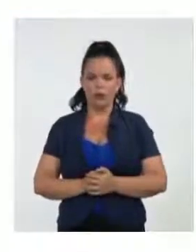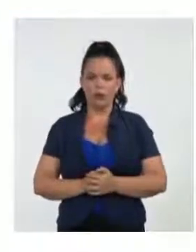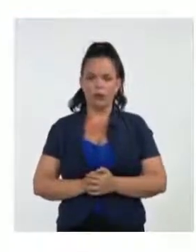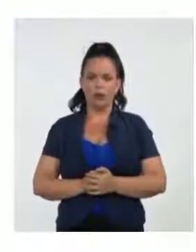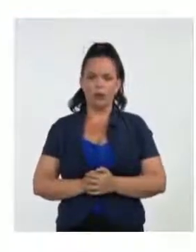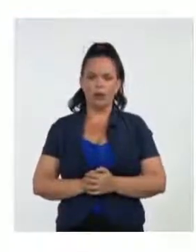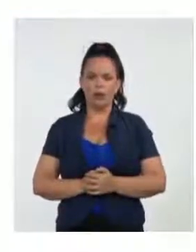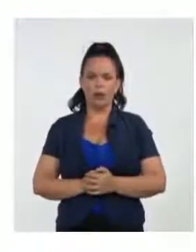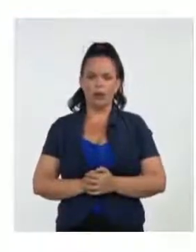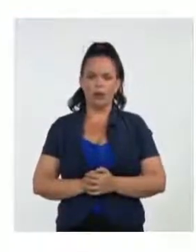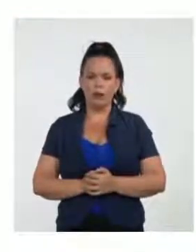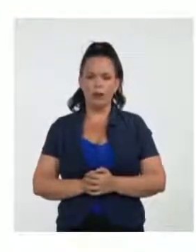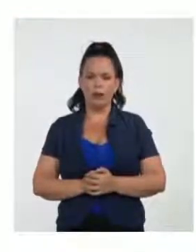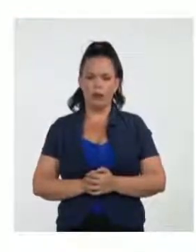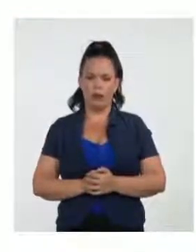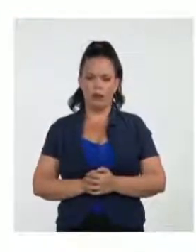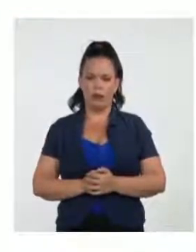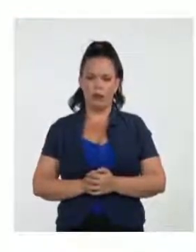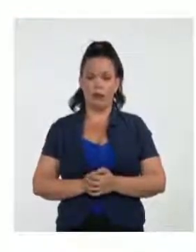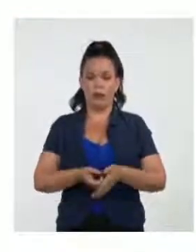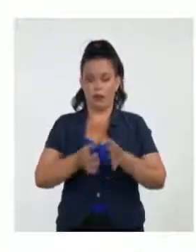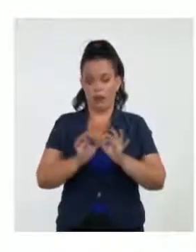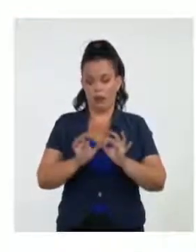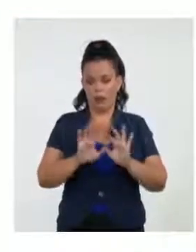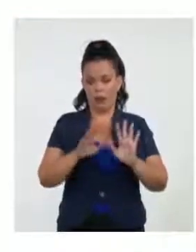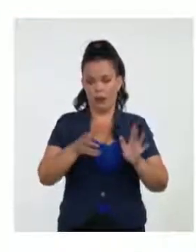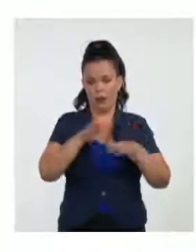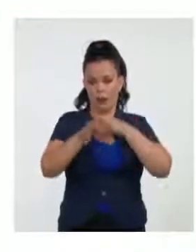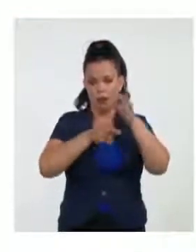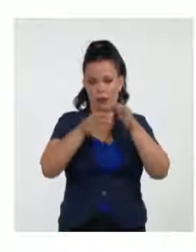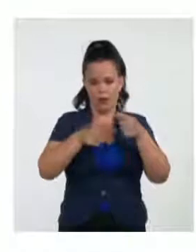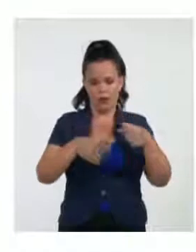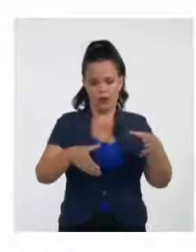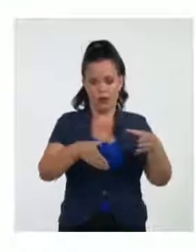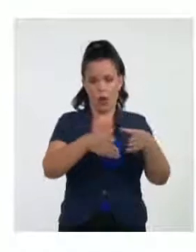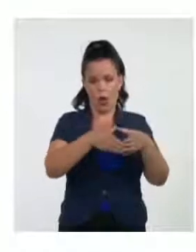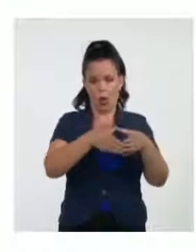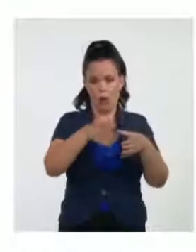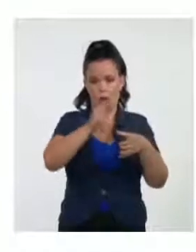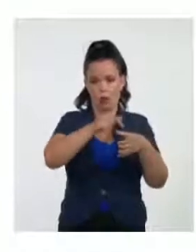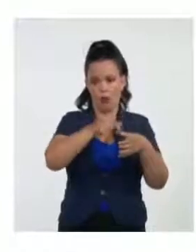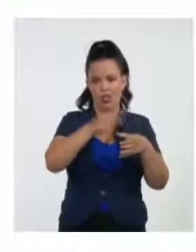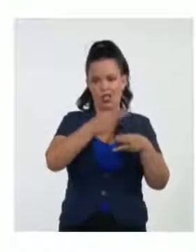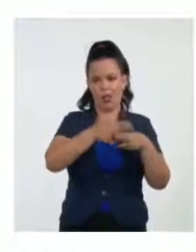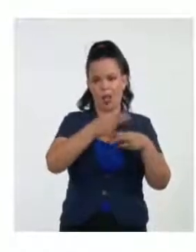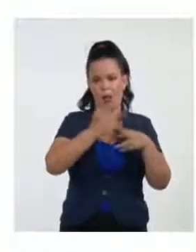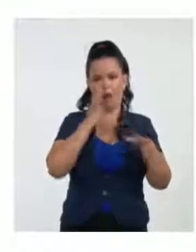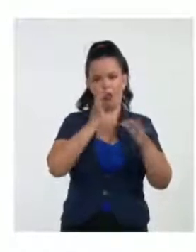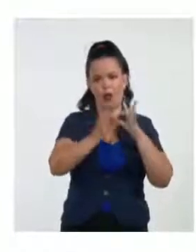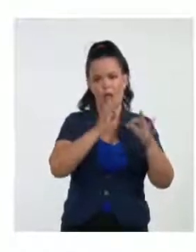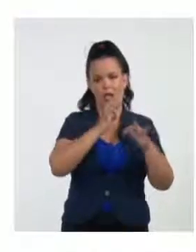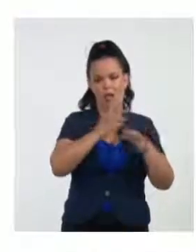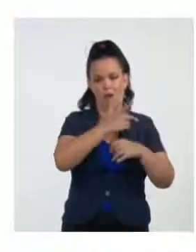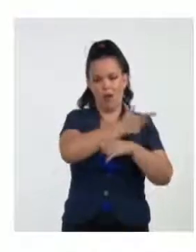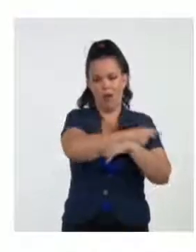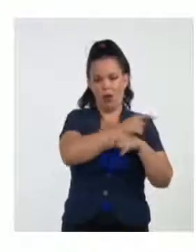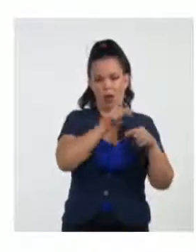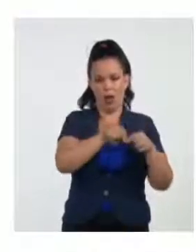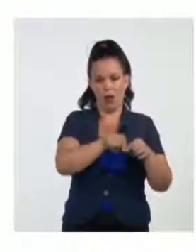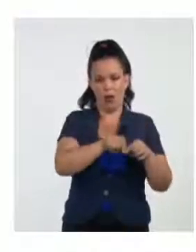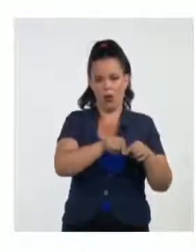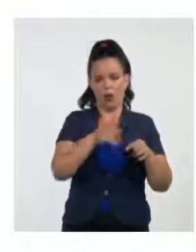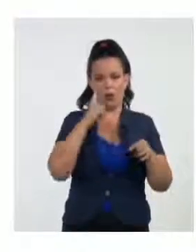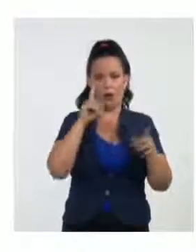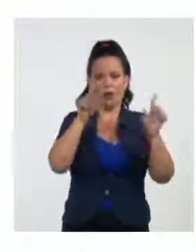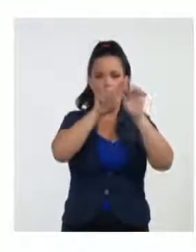grupo que le llamamos así, que lo hemos agrupado en los protegidos y vacunados, es decir, es lo nuevo que hemos agregado aquí, es ese cuadro azul que ahí se